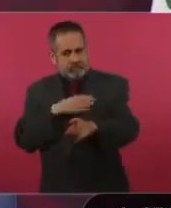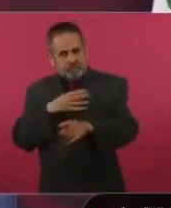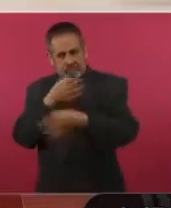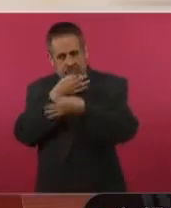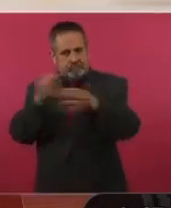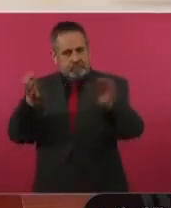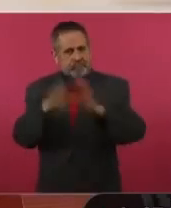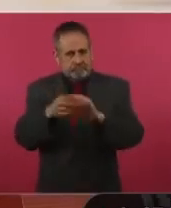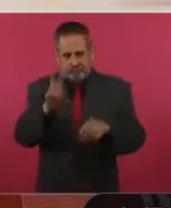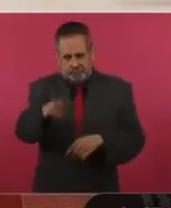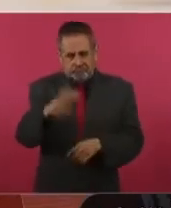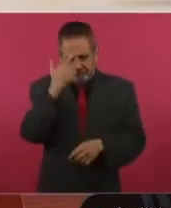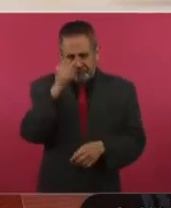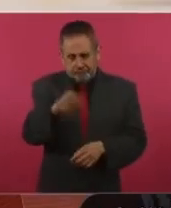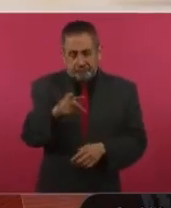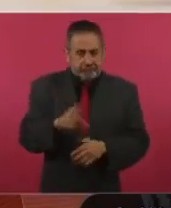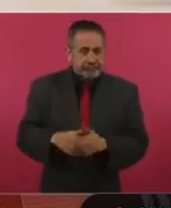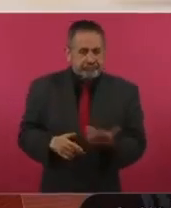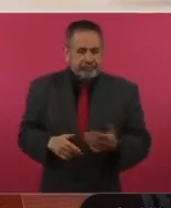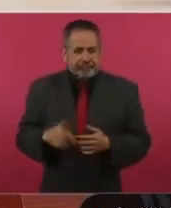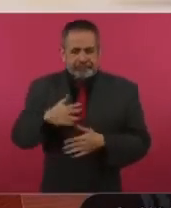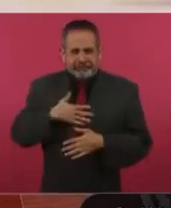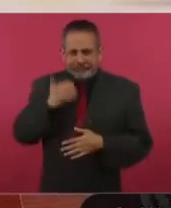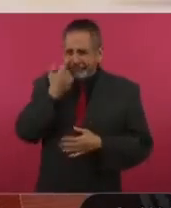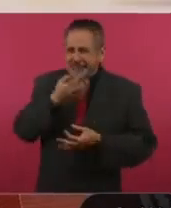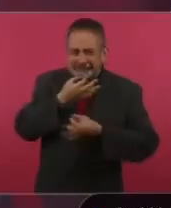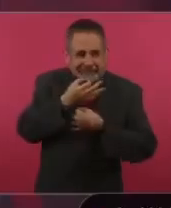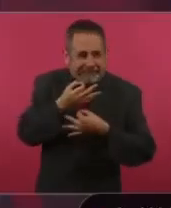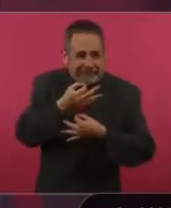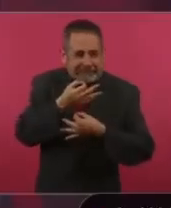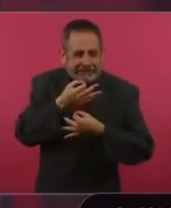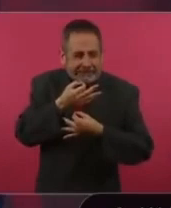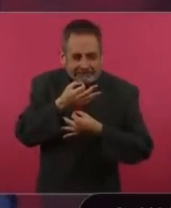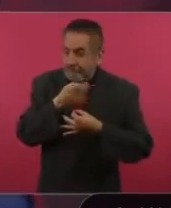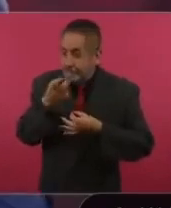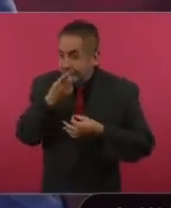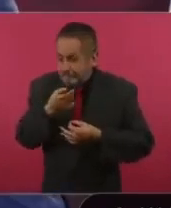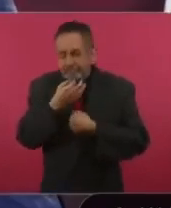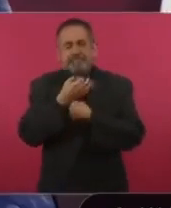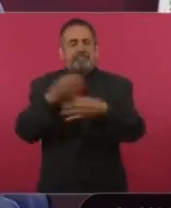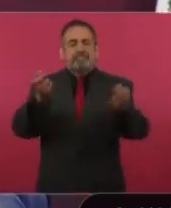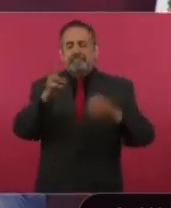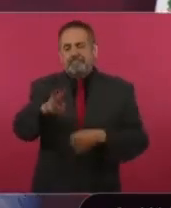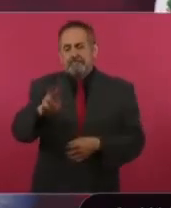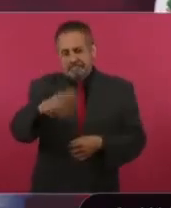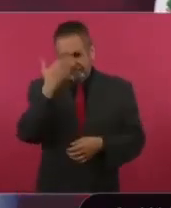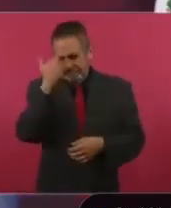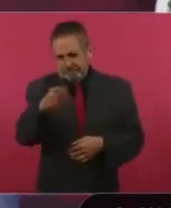dices, porque tenía yo ganas de mencionarlo. Sí.